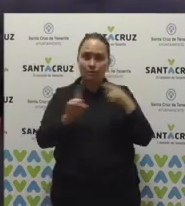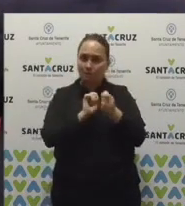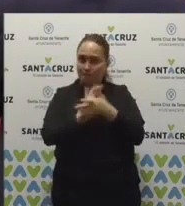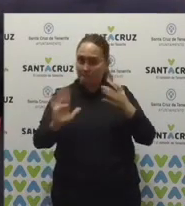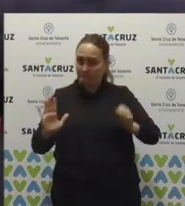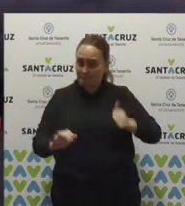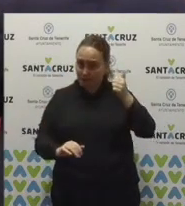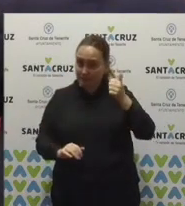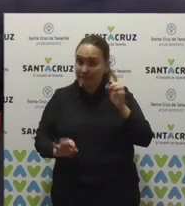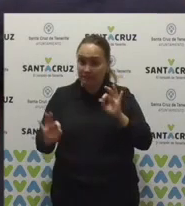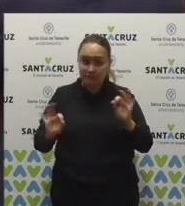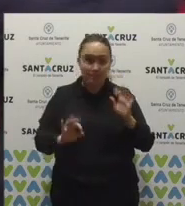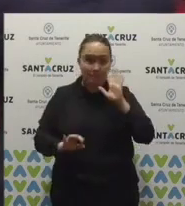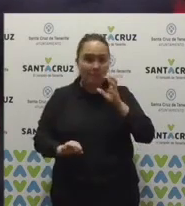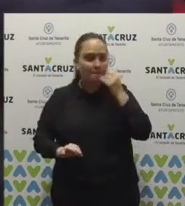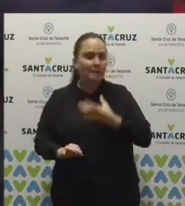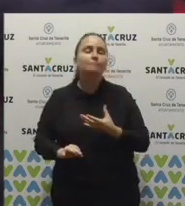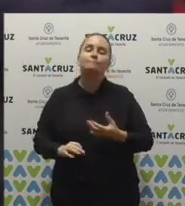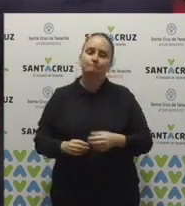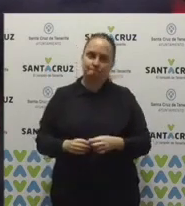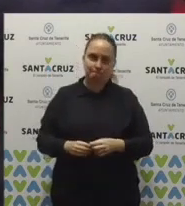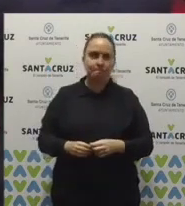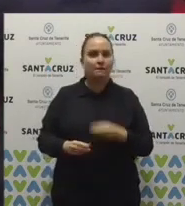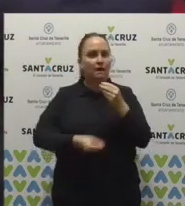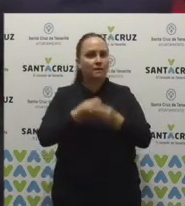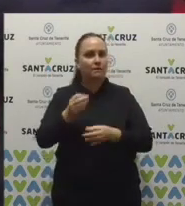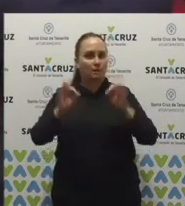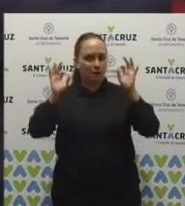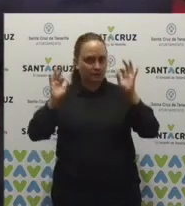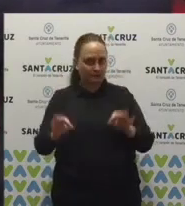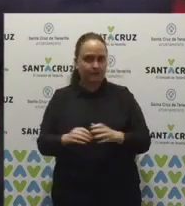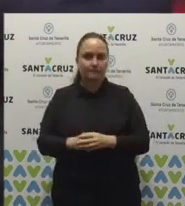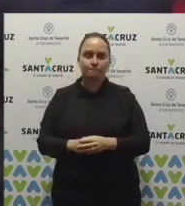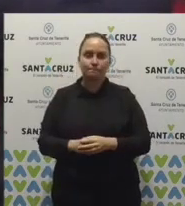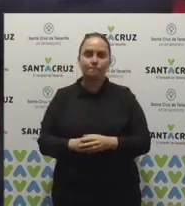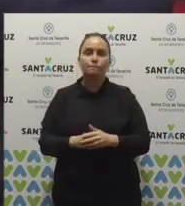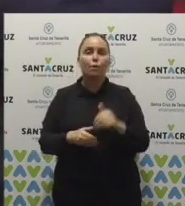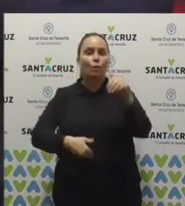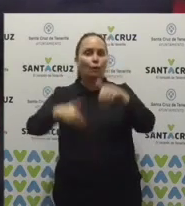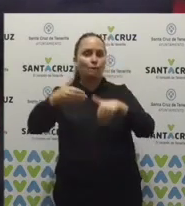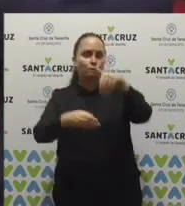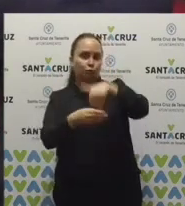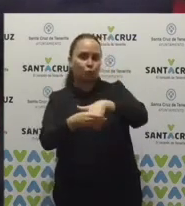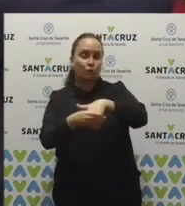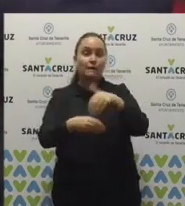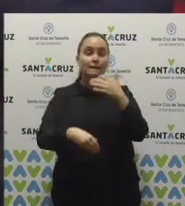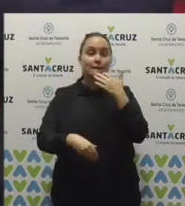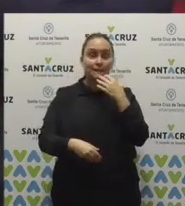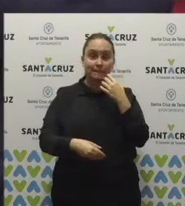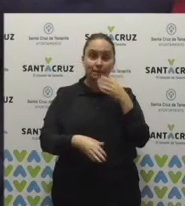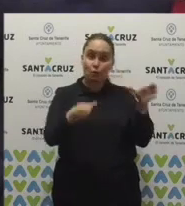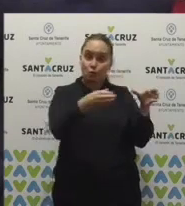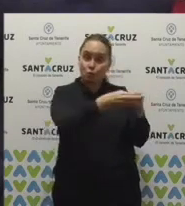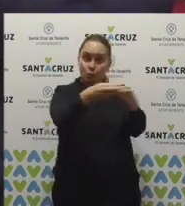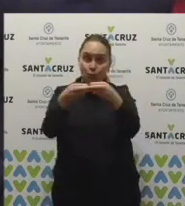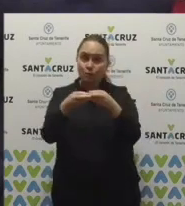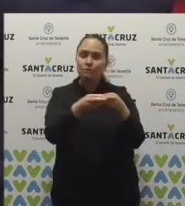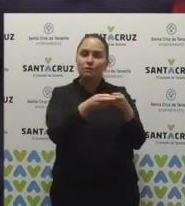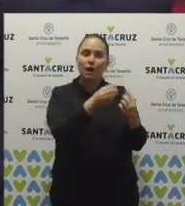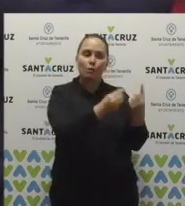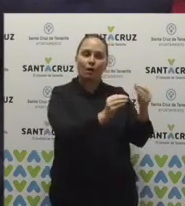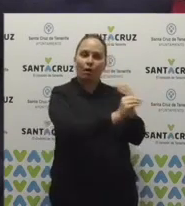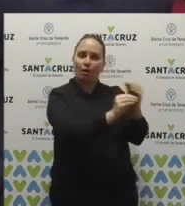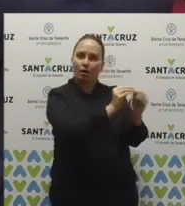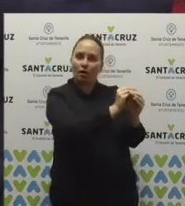parece pues procedemos a a votar si hay un concejal que vota distinto a su portavoz de